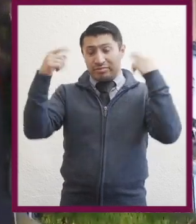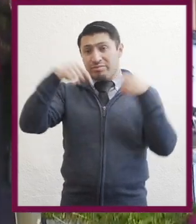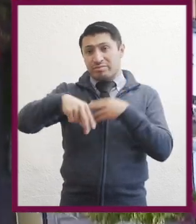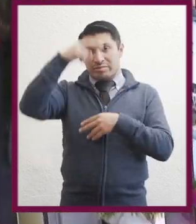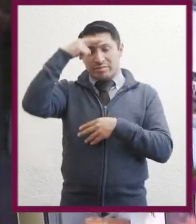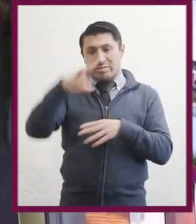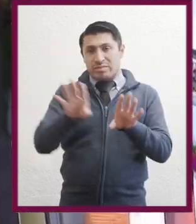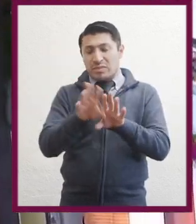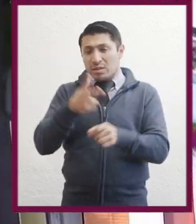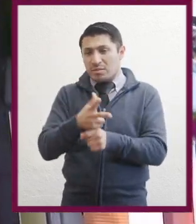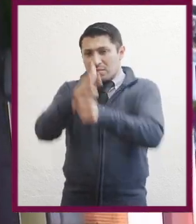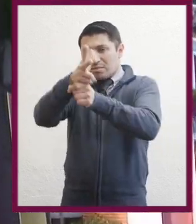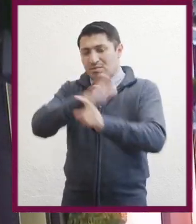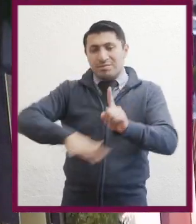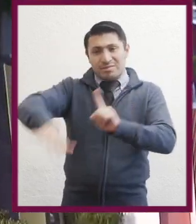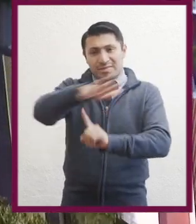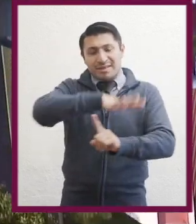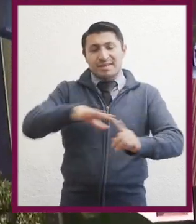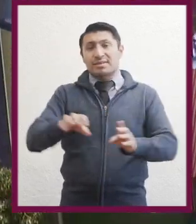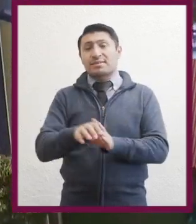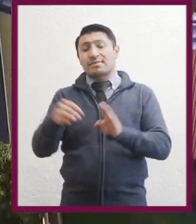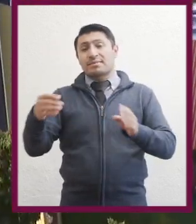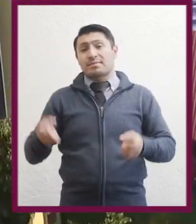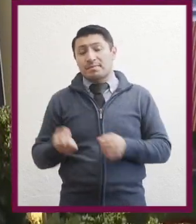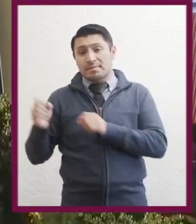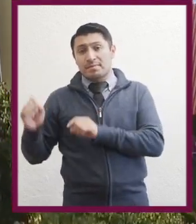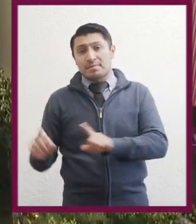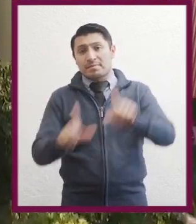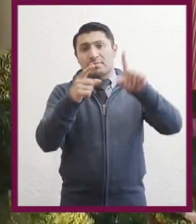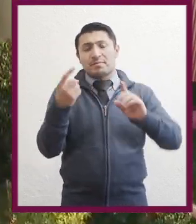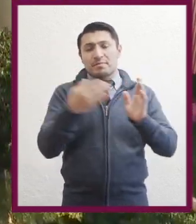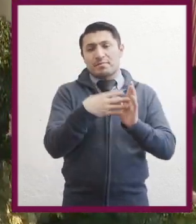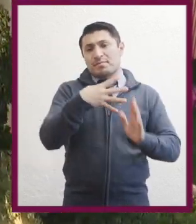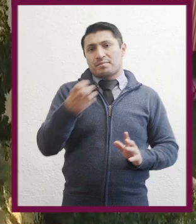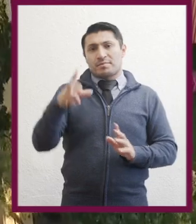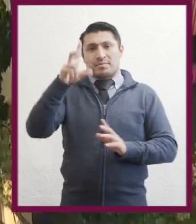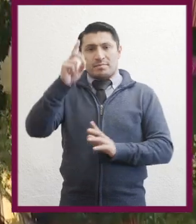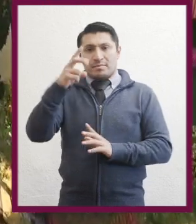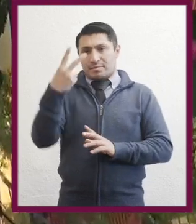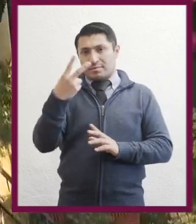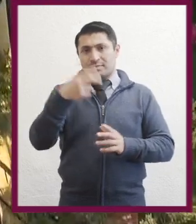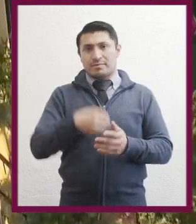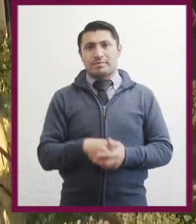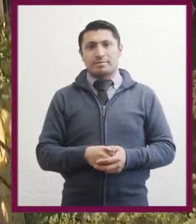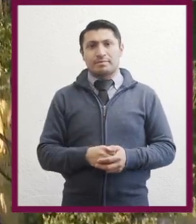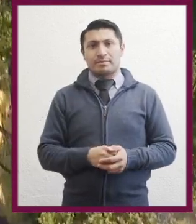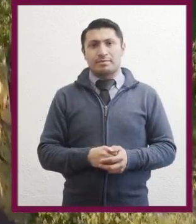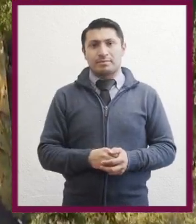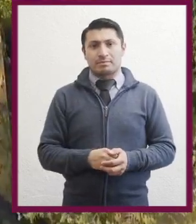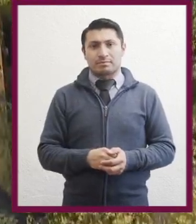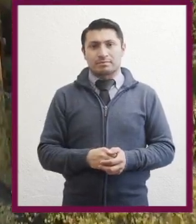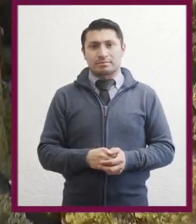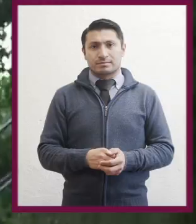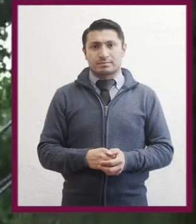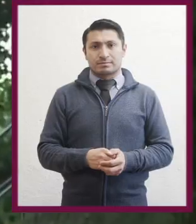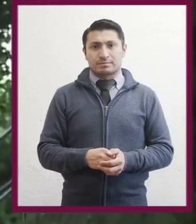de la primera cinta sonora en México, filmada en este rumbo y estrenada en